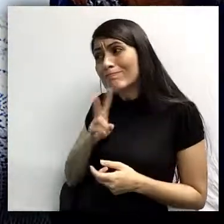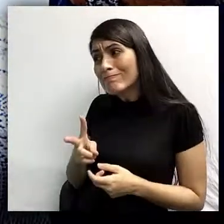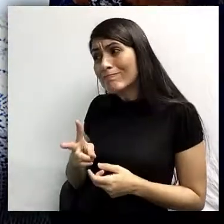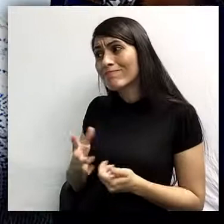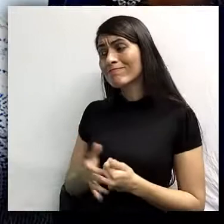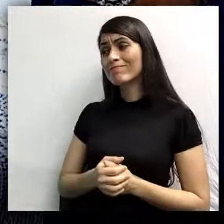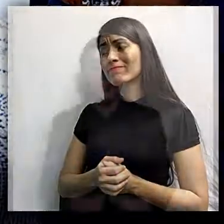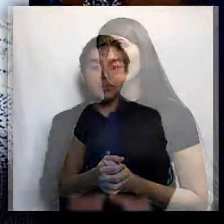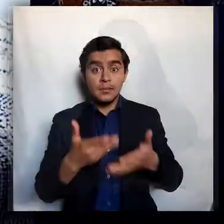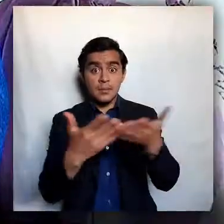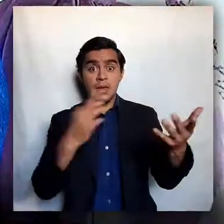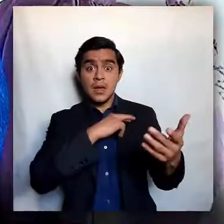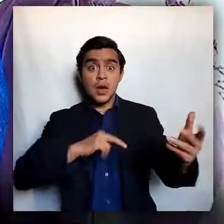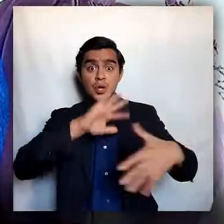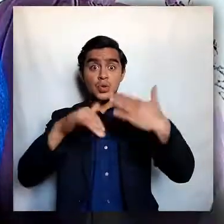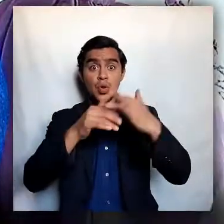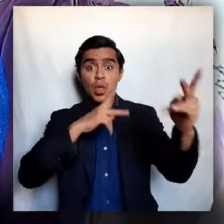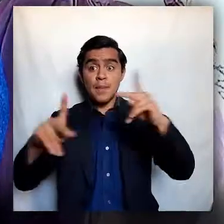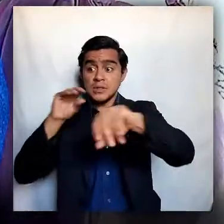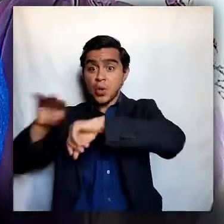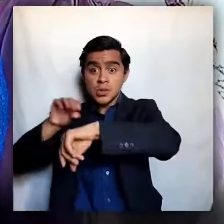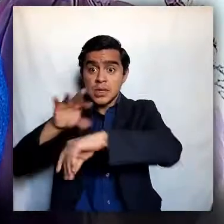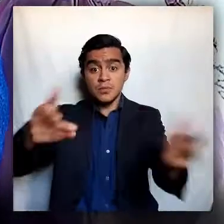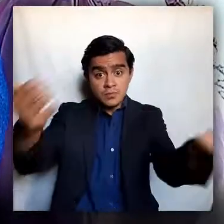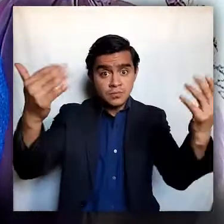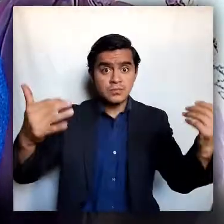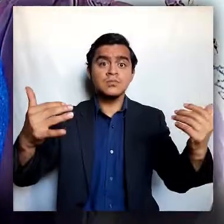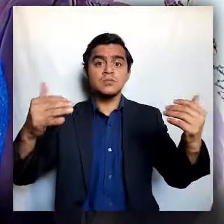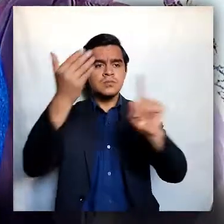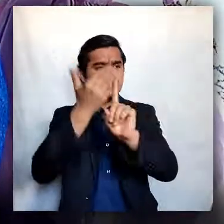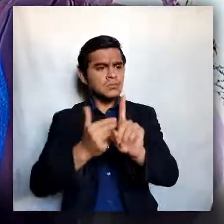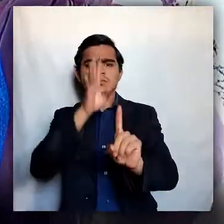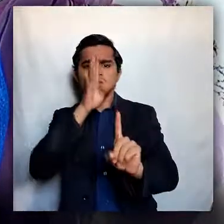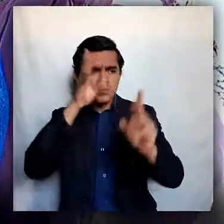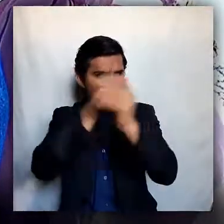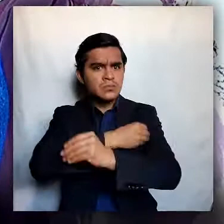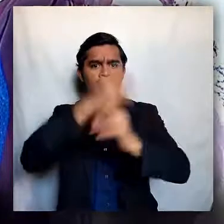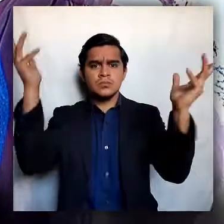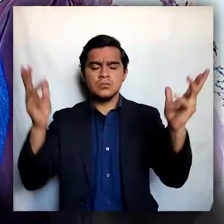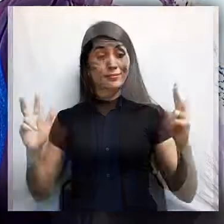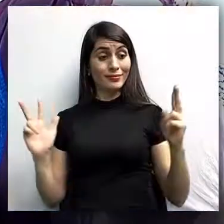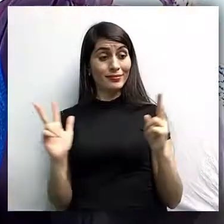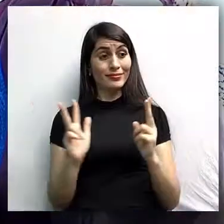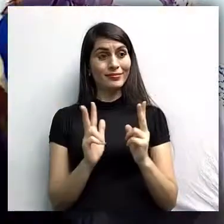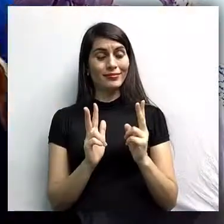Es verdad. Así es que el rey llamó a todos sus consejeros y Carlota les habló.